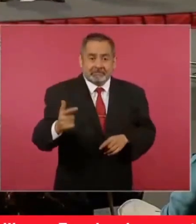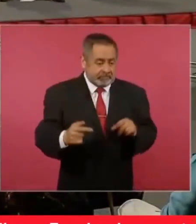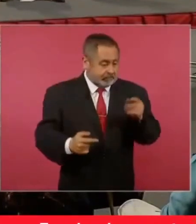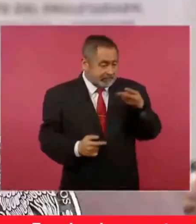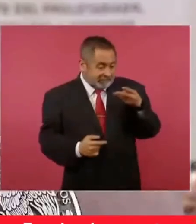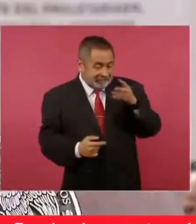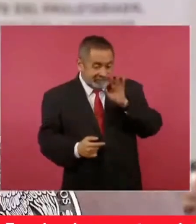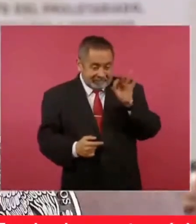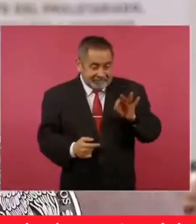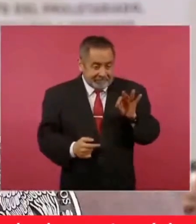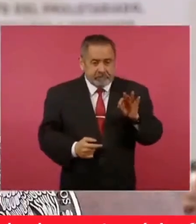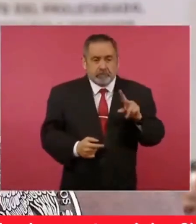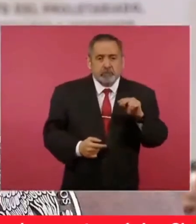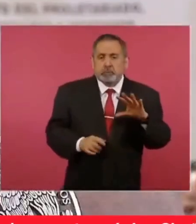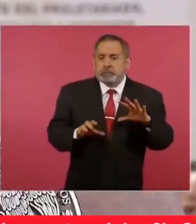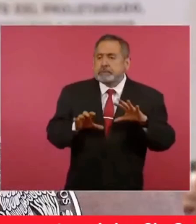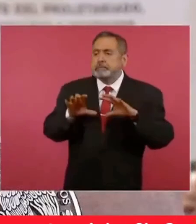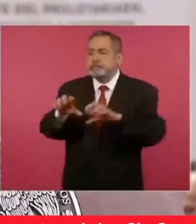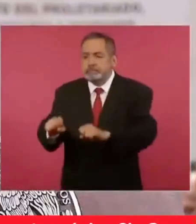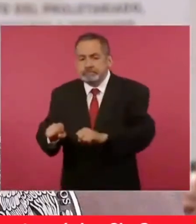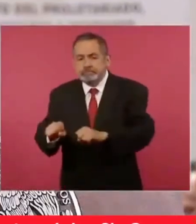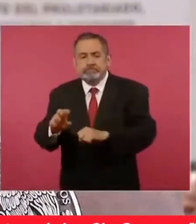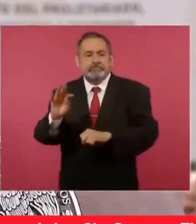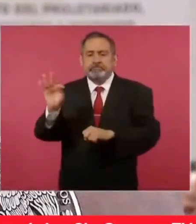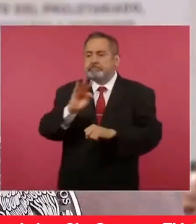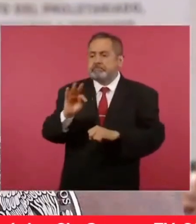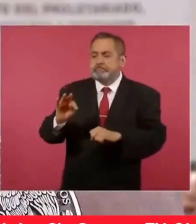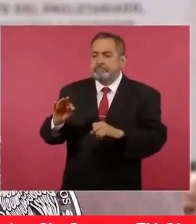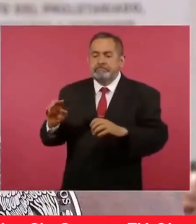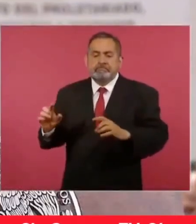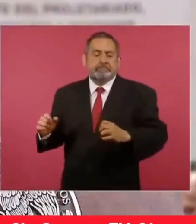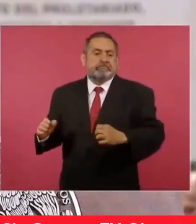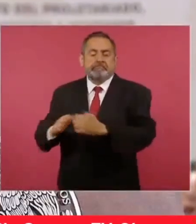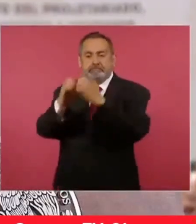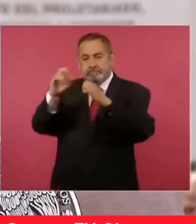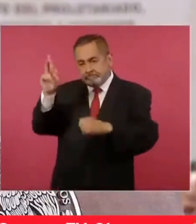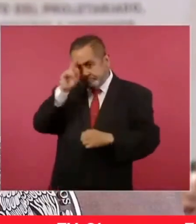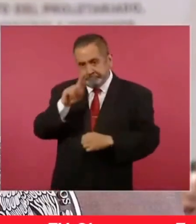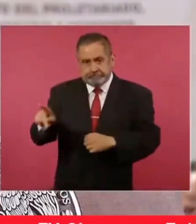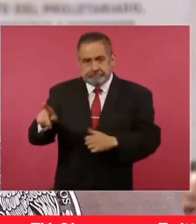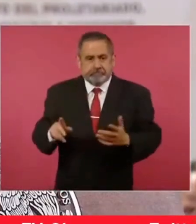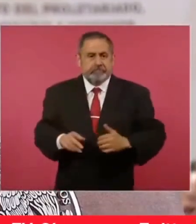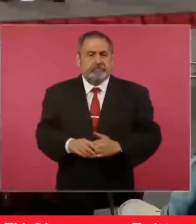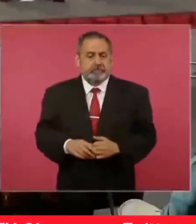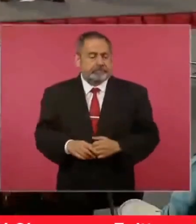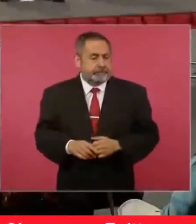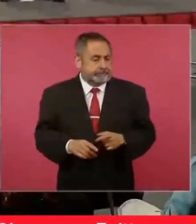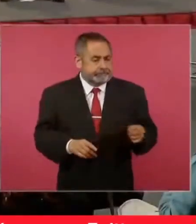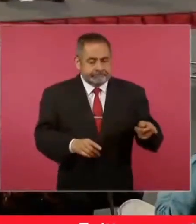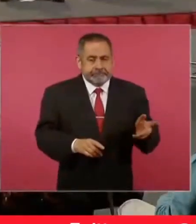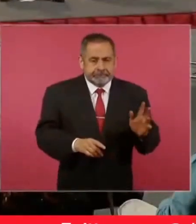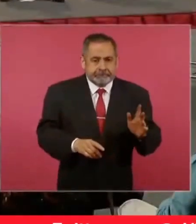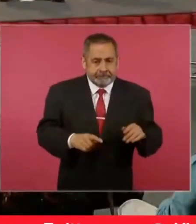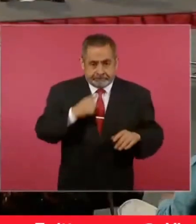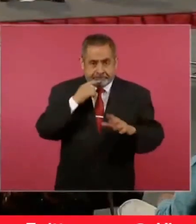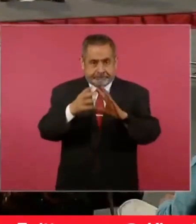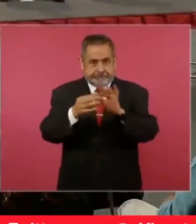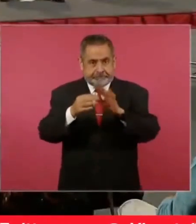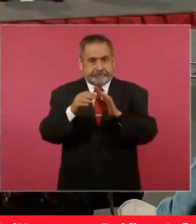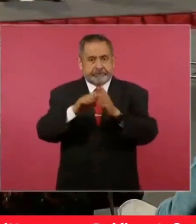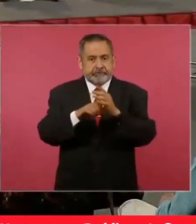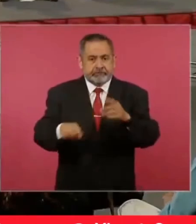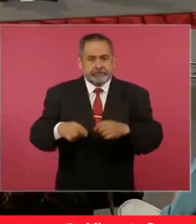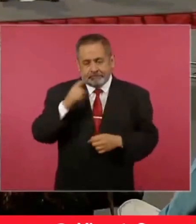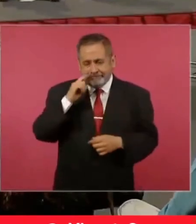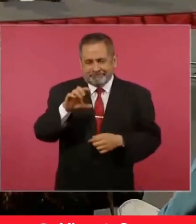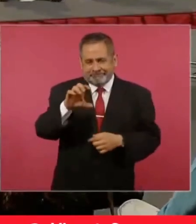la demanda y puede ocurrir un evento mayor. Es decir, la frecuencia, que aquí lo ponemos como